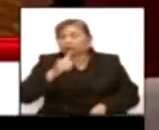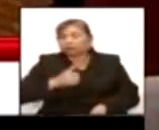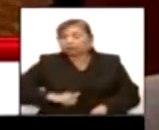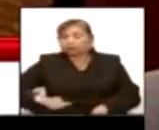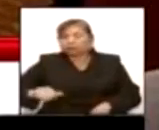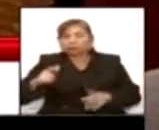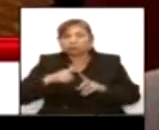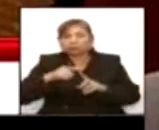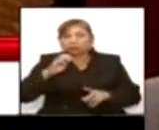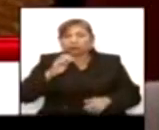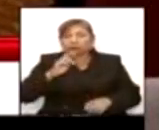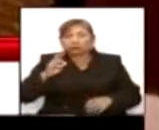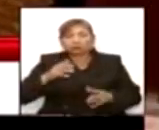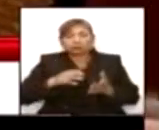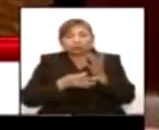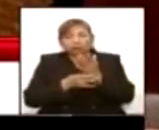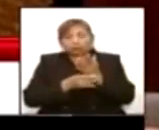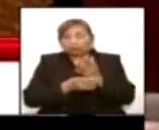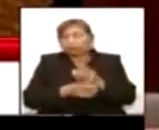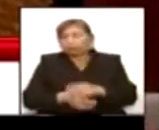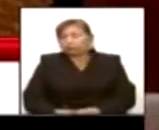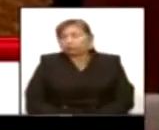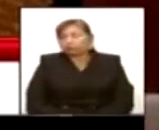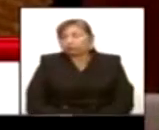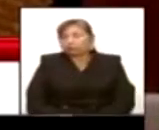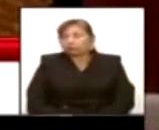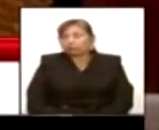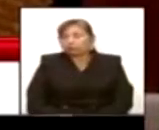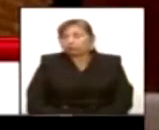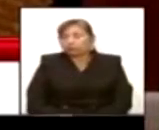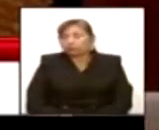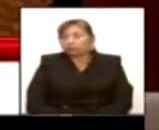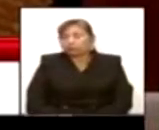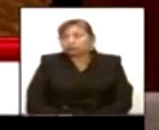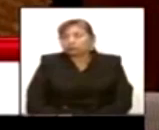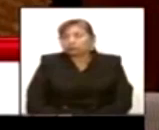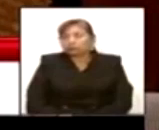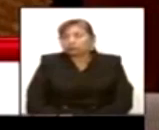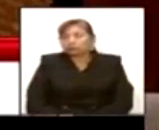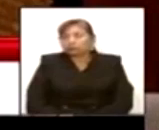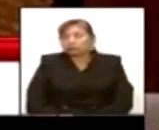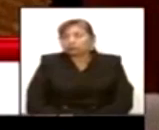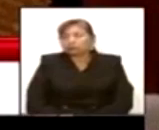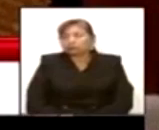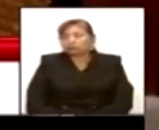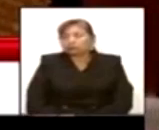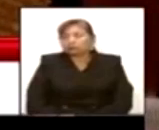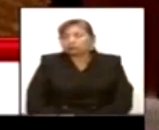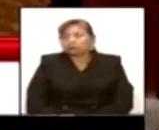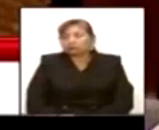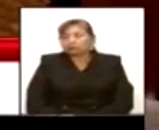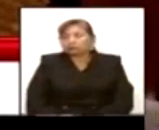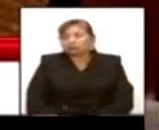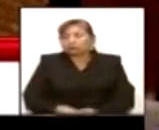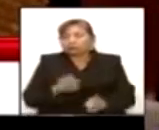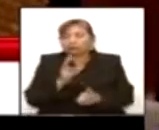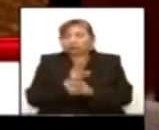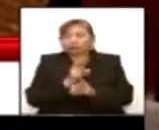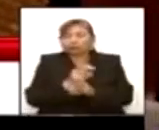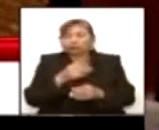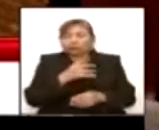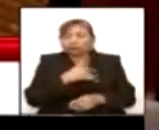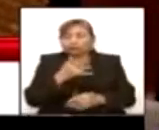aborto terapéutico, presidente. Y solamente para cerrar el tema, quienes